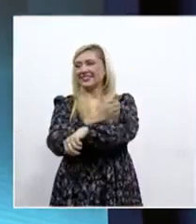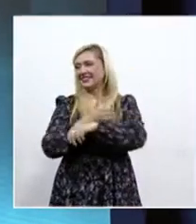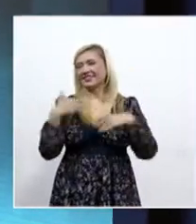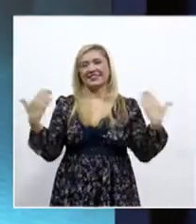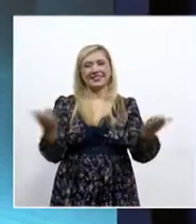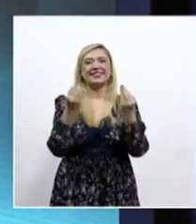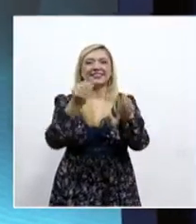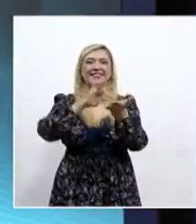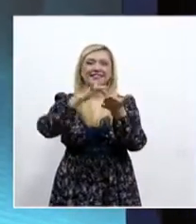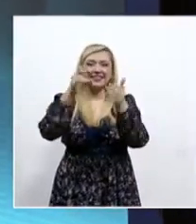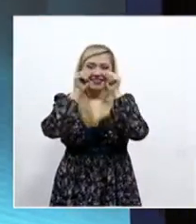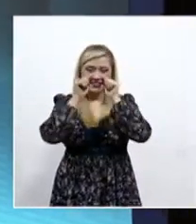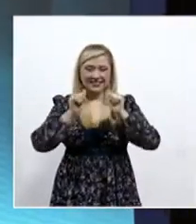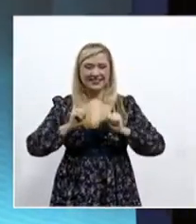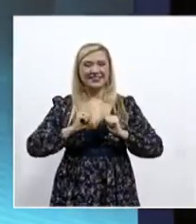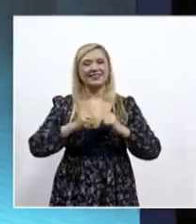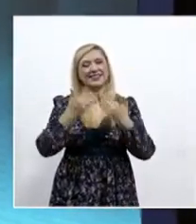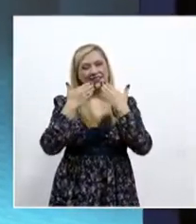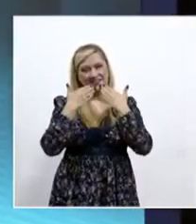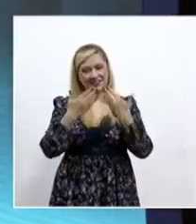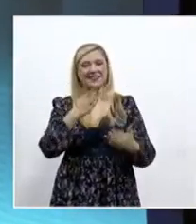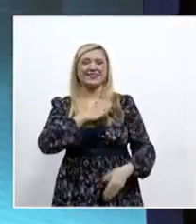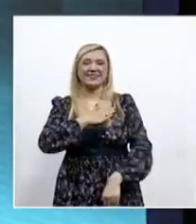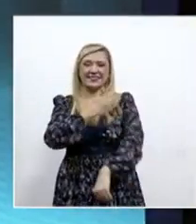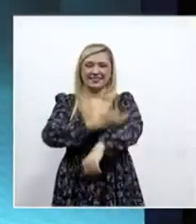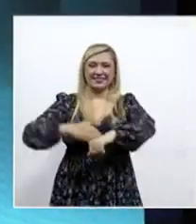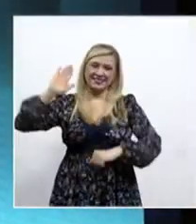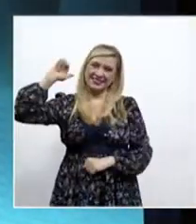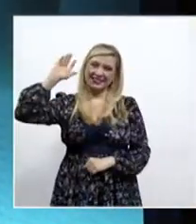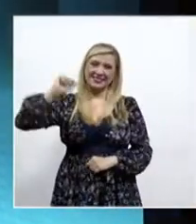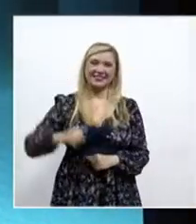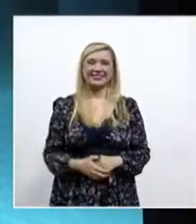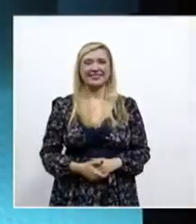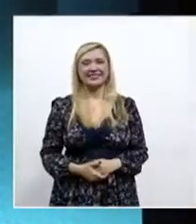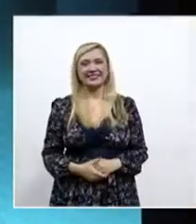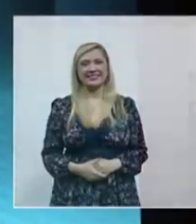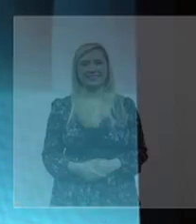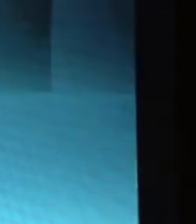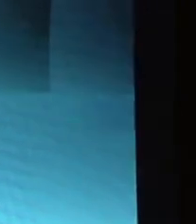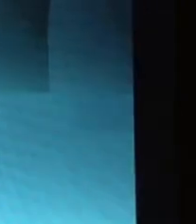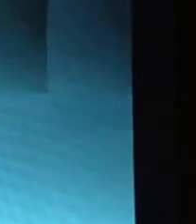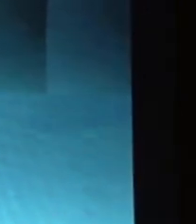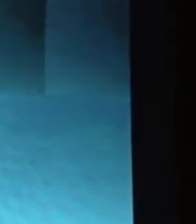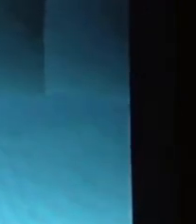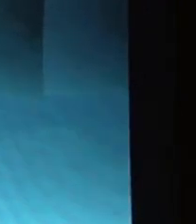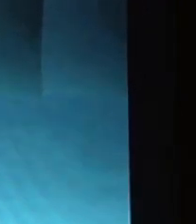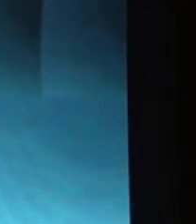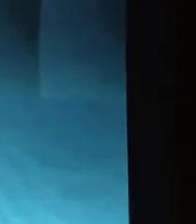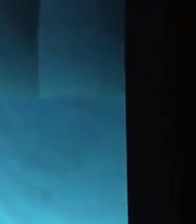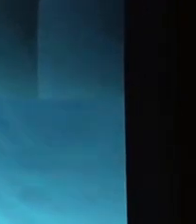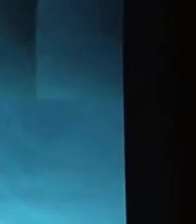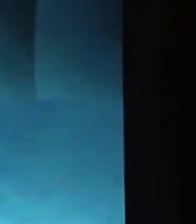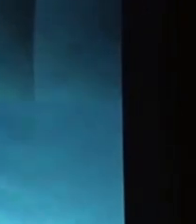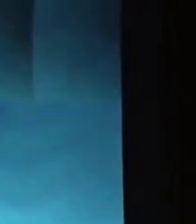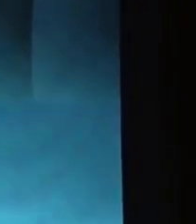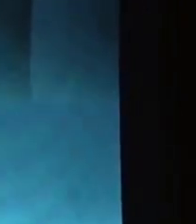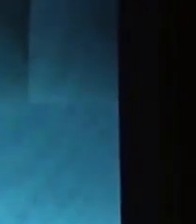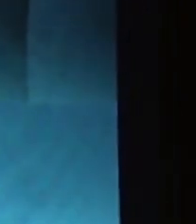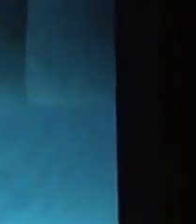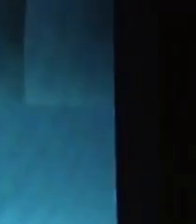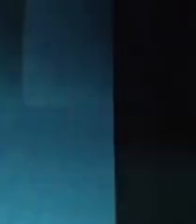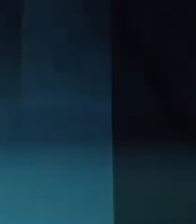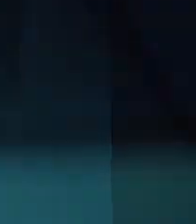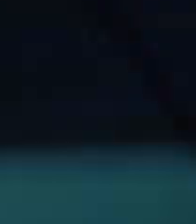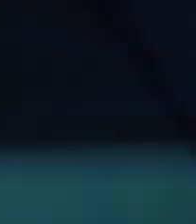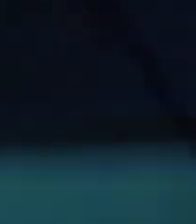La jueza Elka Reyes de República Dominicana consideró que pese a los importantes avances en el sistema constitucional de su país para